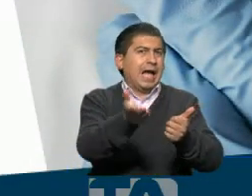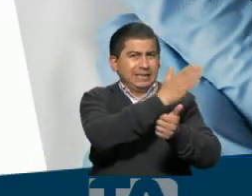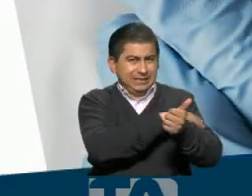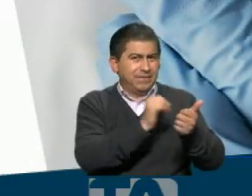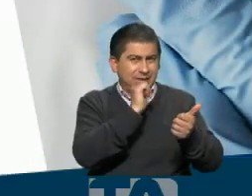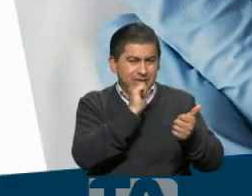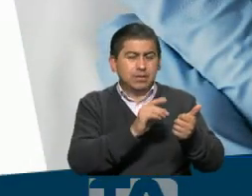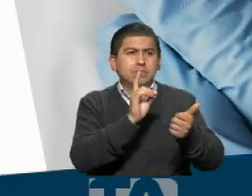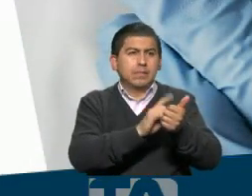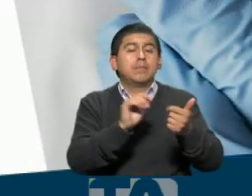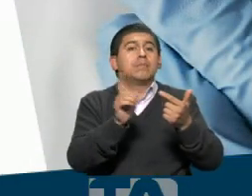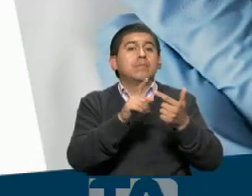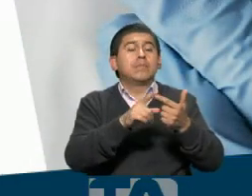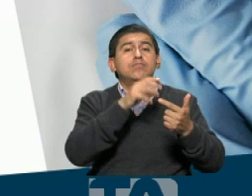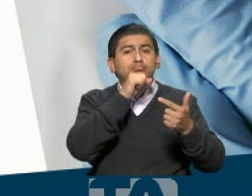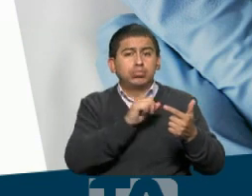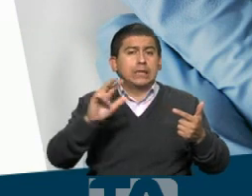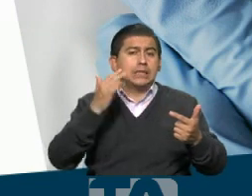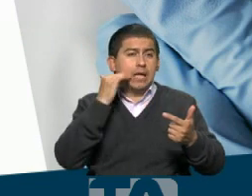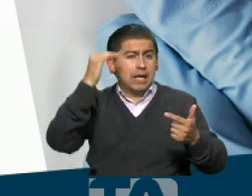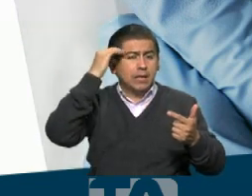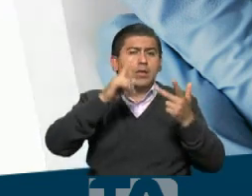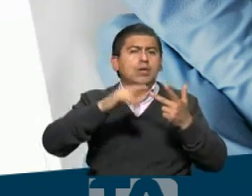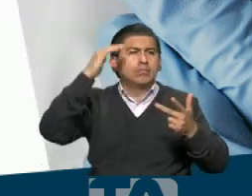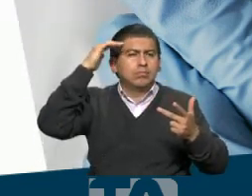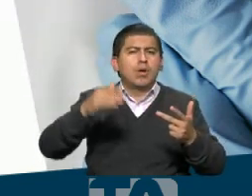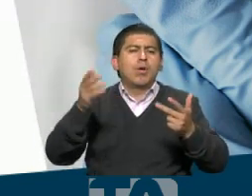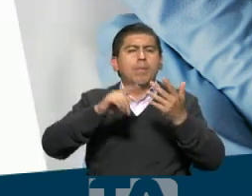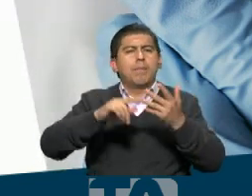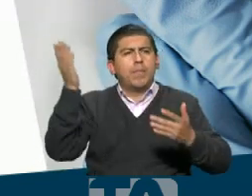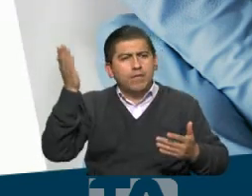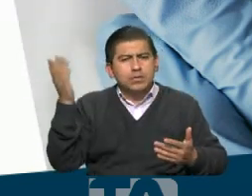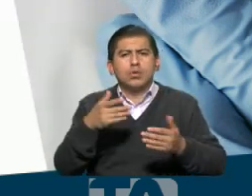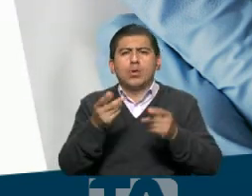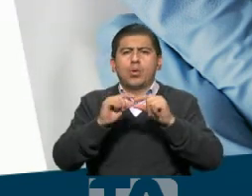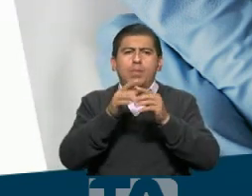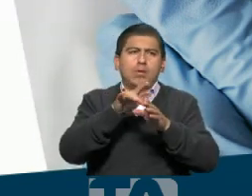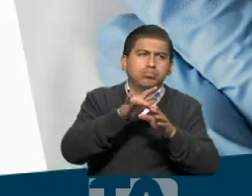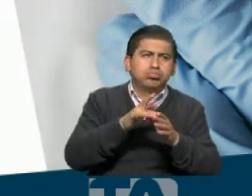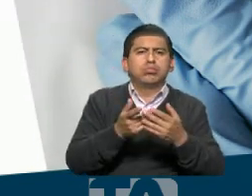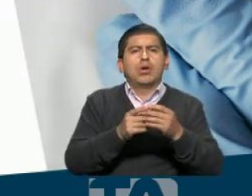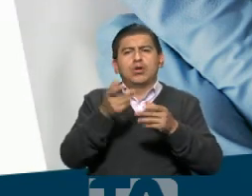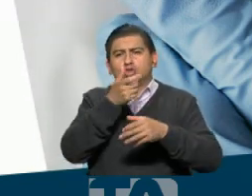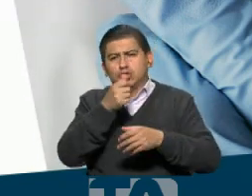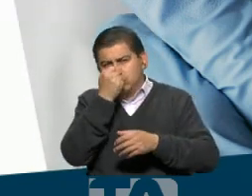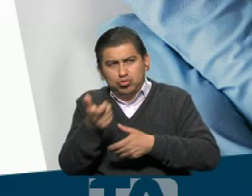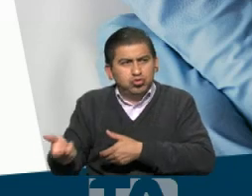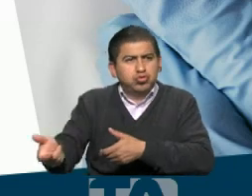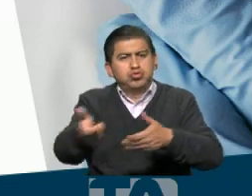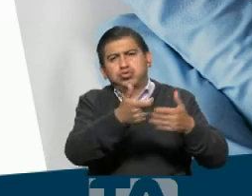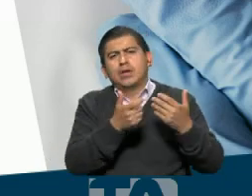0, personas de tercera edad, fuerza pública, profesores, grupos vulnerables, bomberos, recolectores de basura y